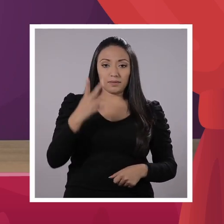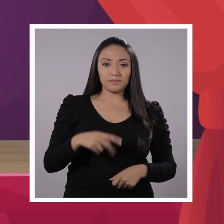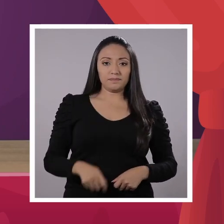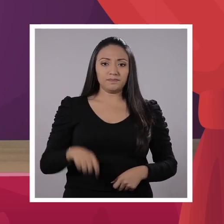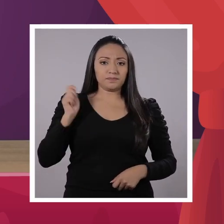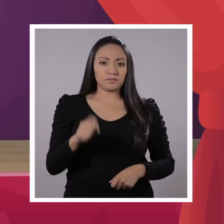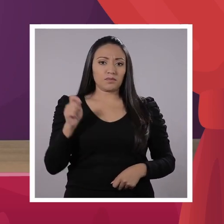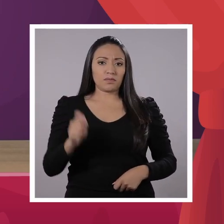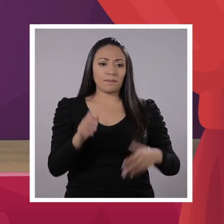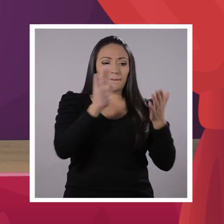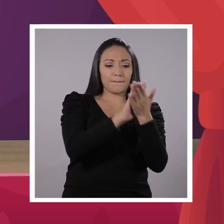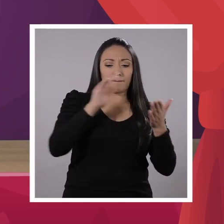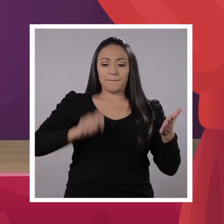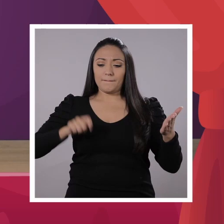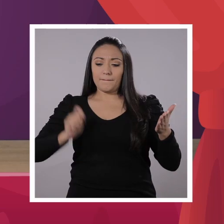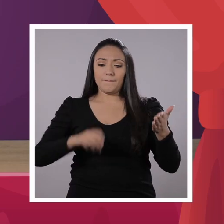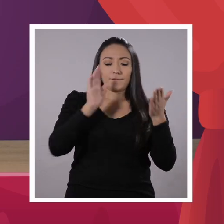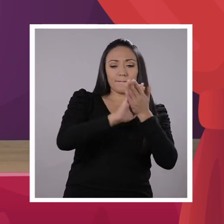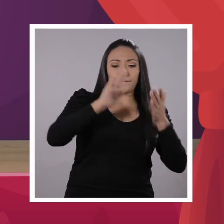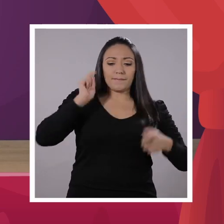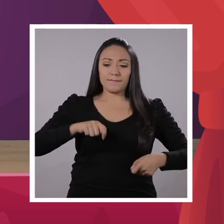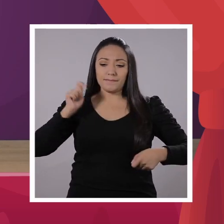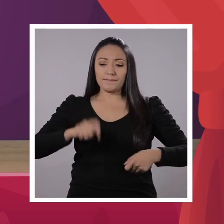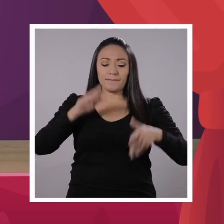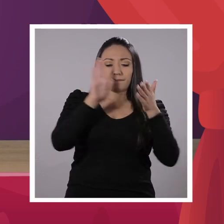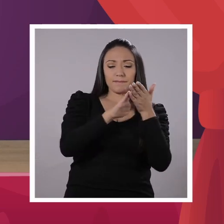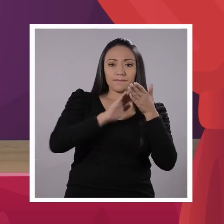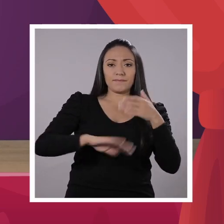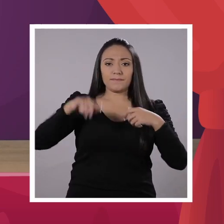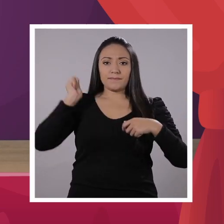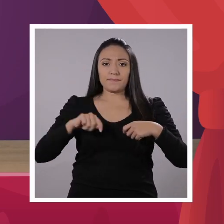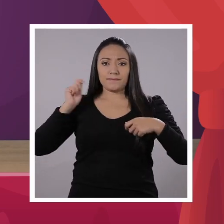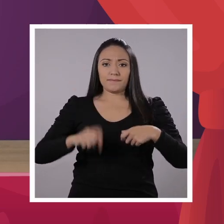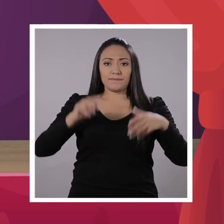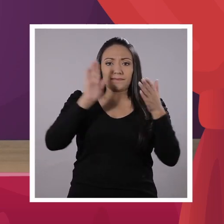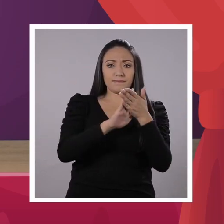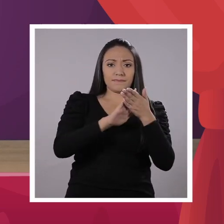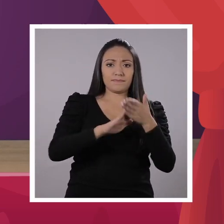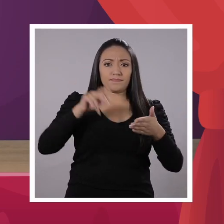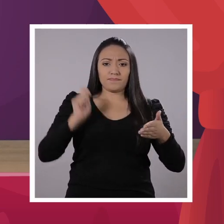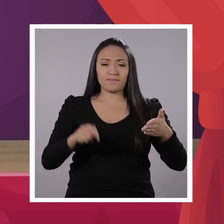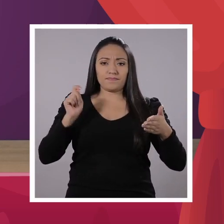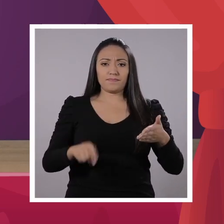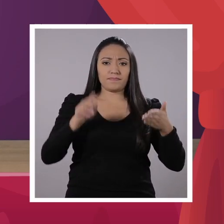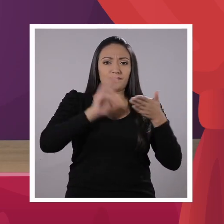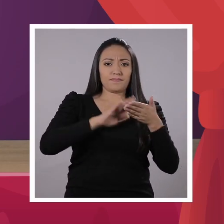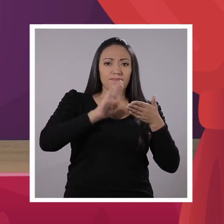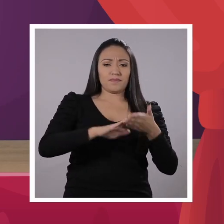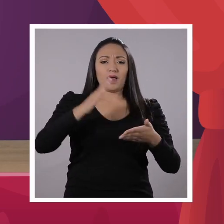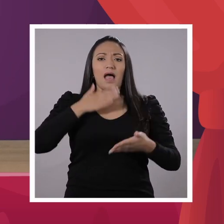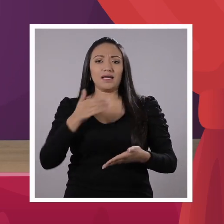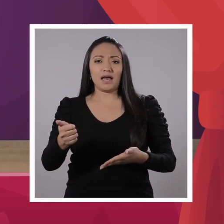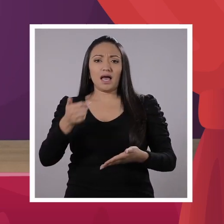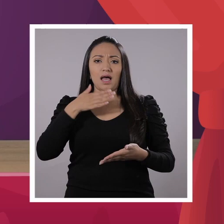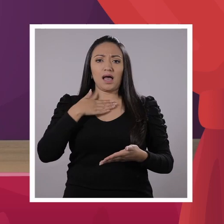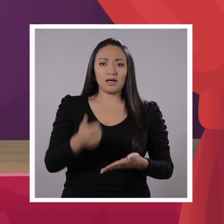dice... Ta-ta-pu, ta-ta-pu. Ta, ta, pu, ta, que me ayudan. Estamos